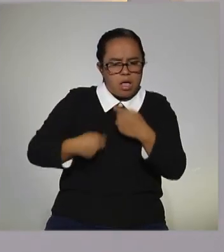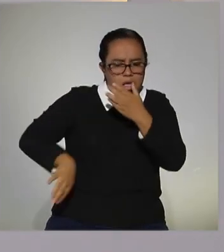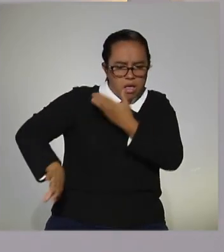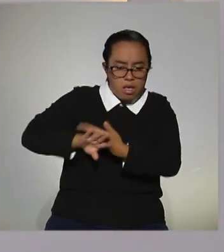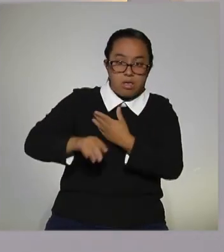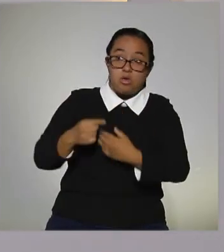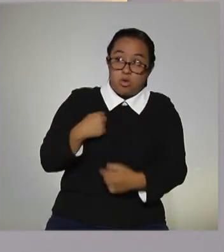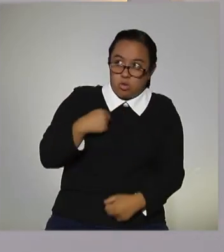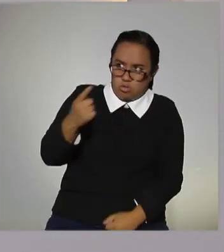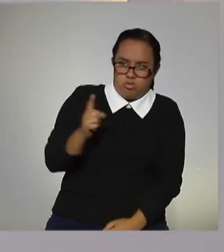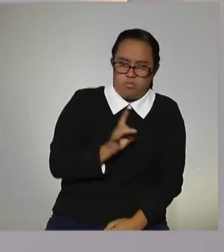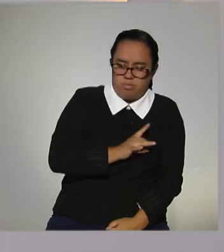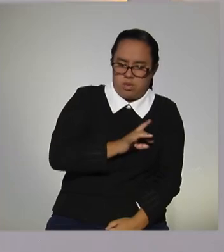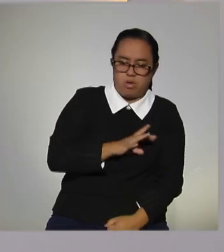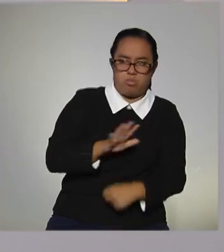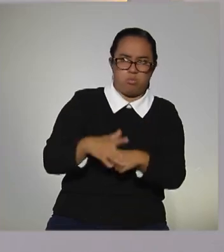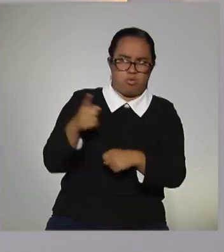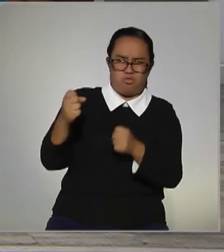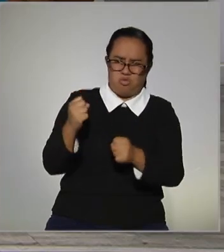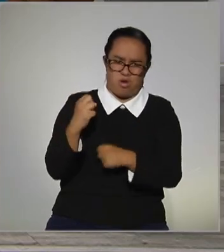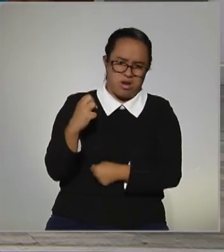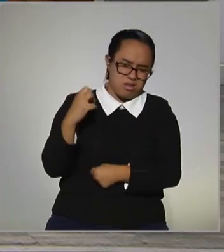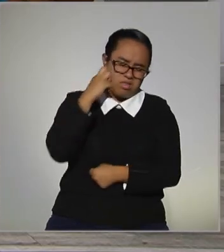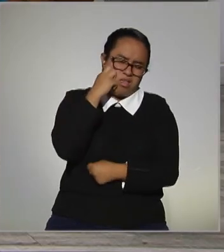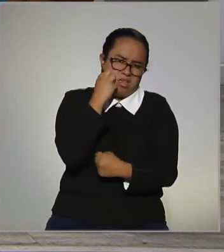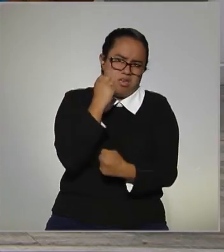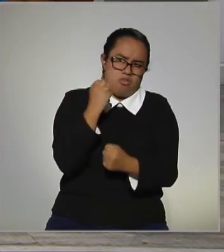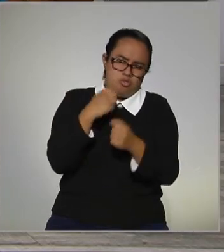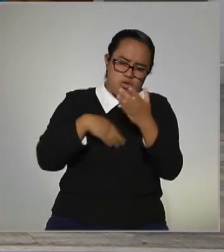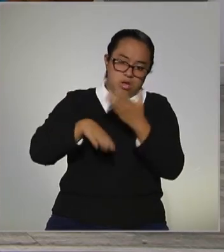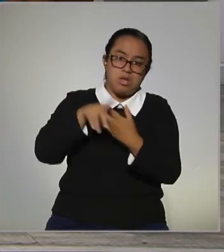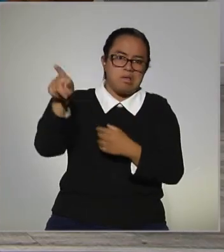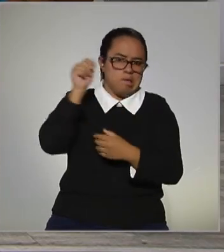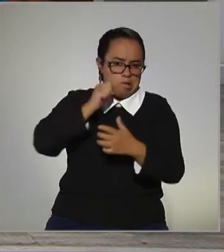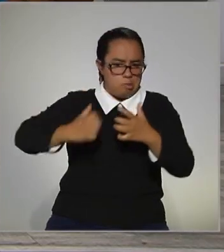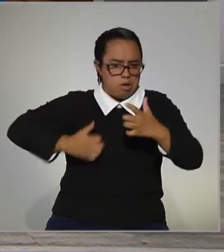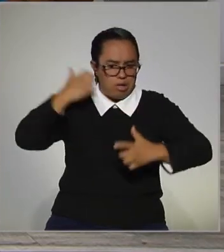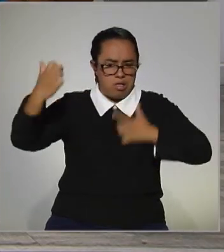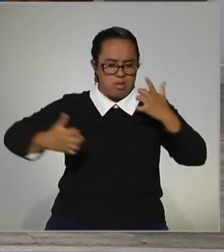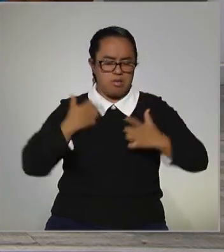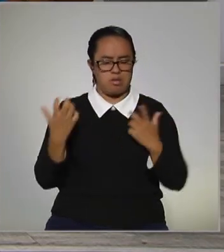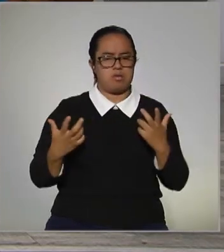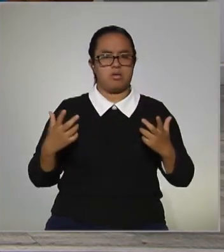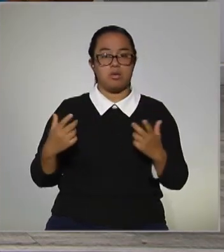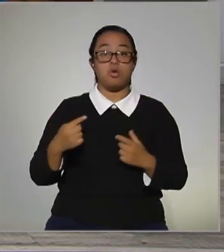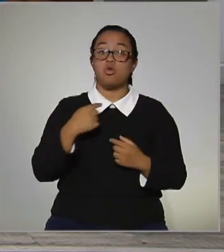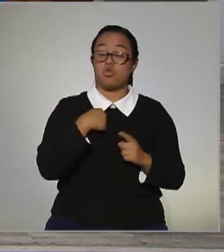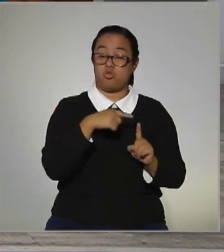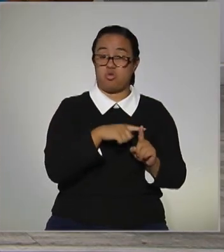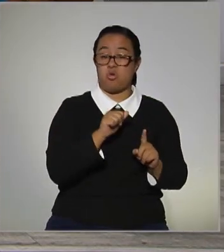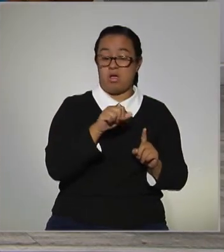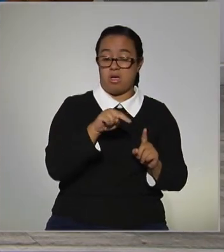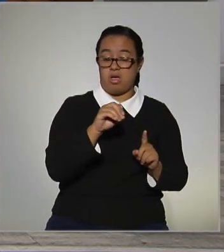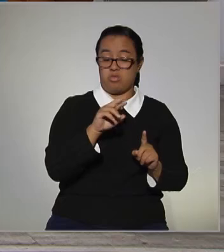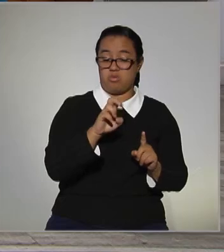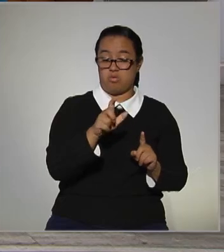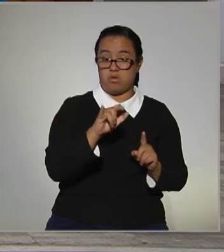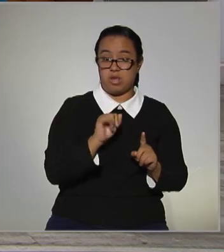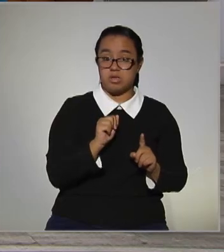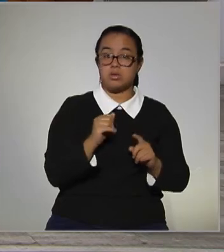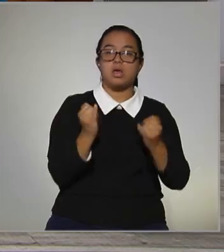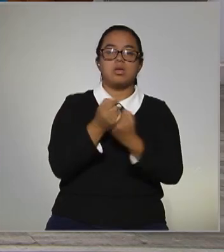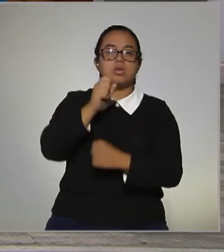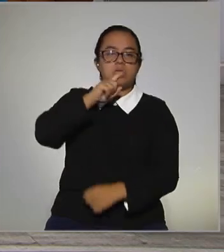le tuve miedo porque era muy agresiva y siempre estaba enojada. Yo tuve anorexia y eso también me